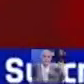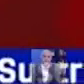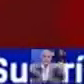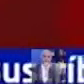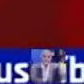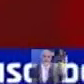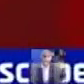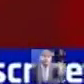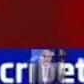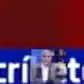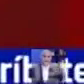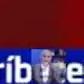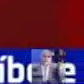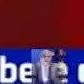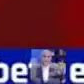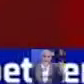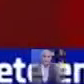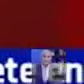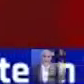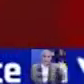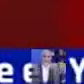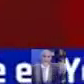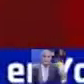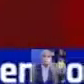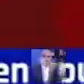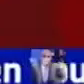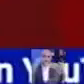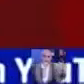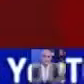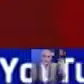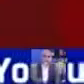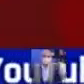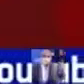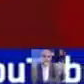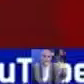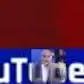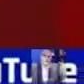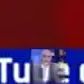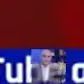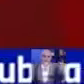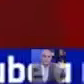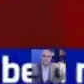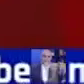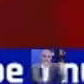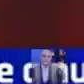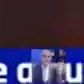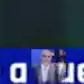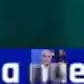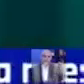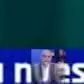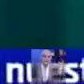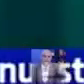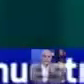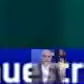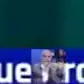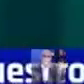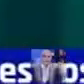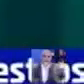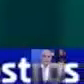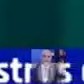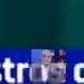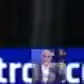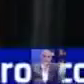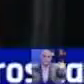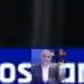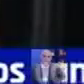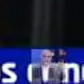la reforma eléctrica, y ahí va el litio de por medio, el litio tan importante en nuestros días. Vamos, si